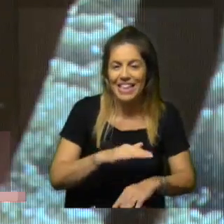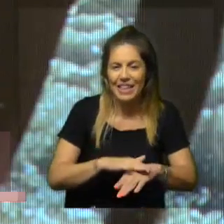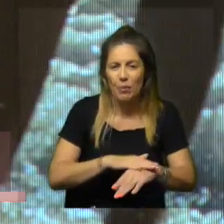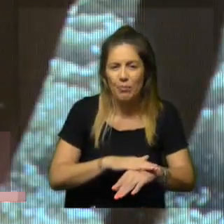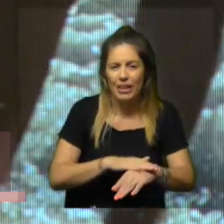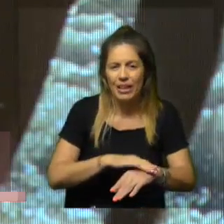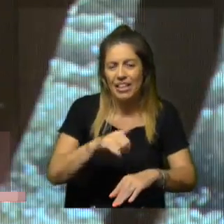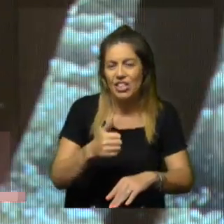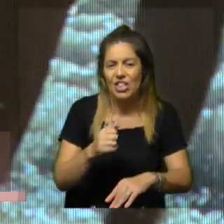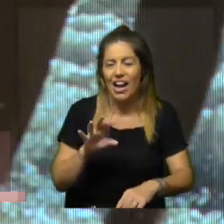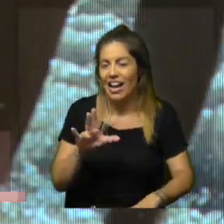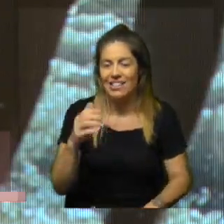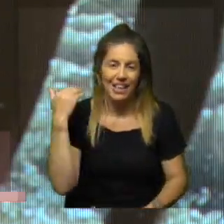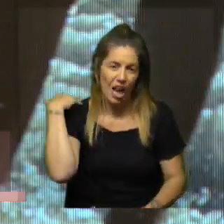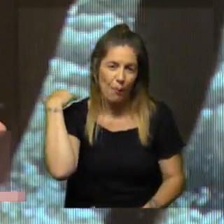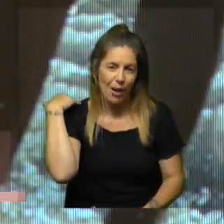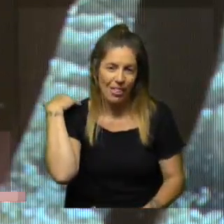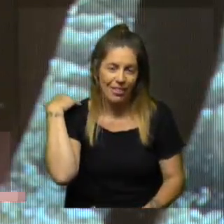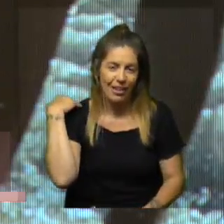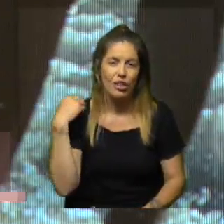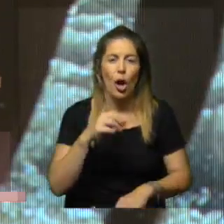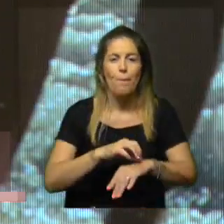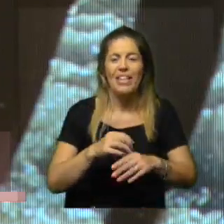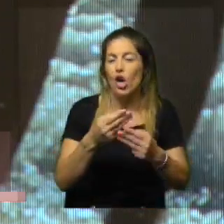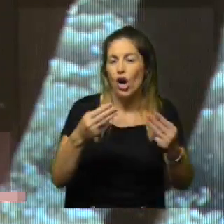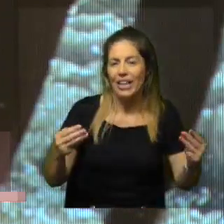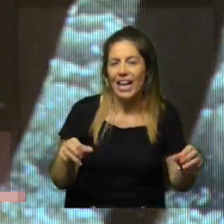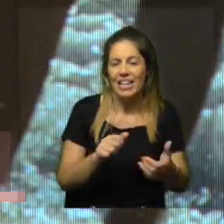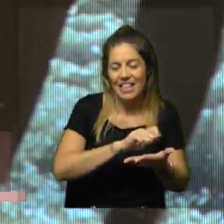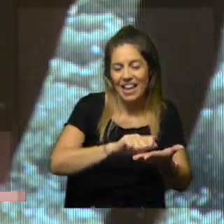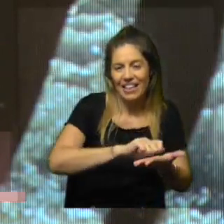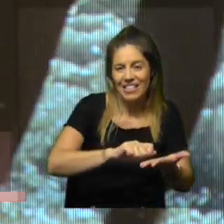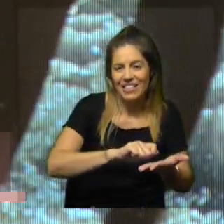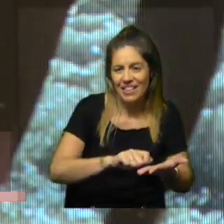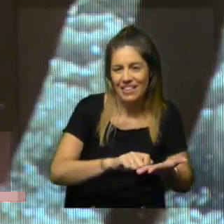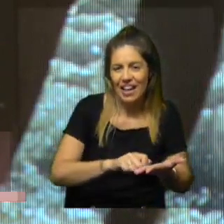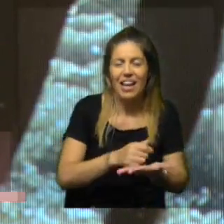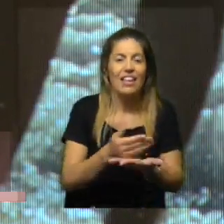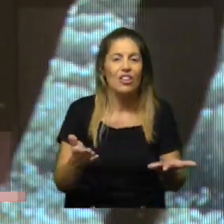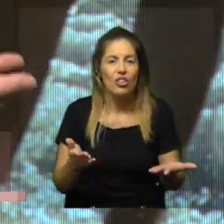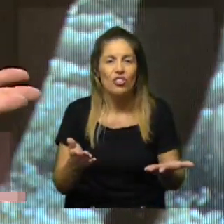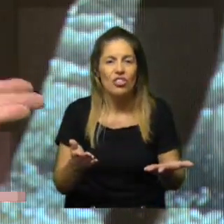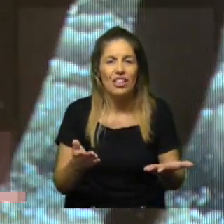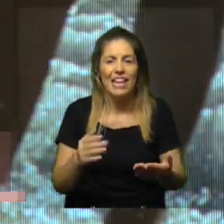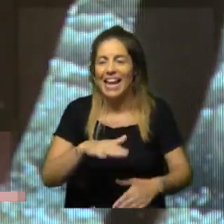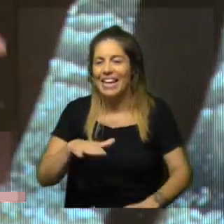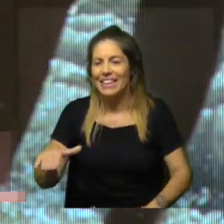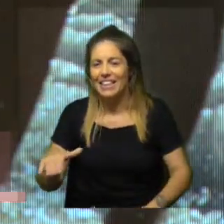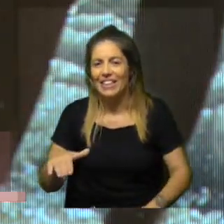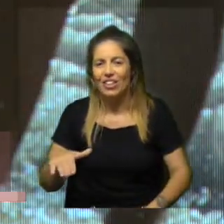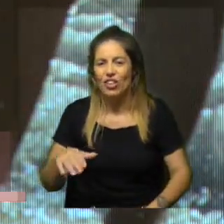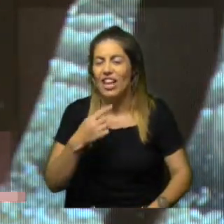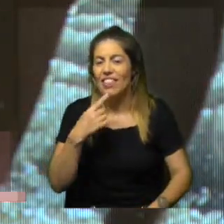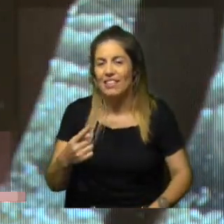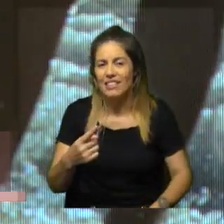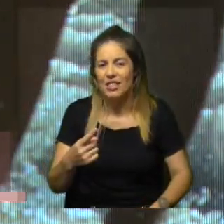tiene el cáncer en la espalda. Claro. Si de repente el médico general hace la receta. Entonces, por ese lado, el niño, ya digo, decimos que